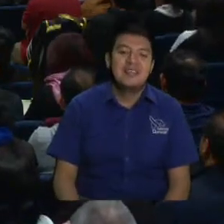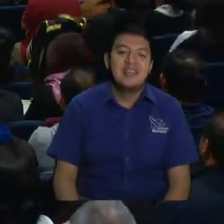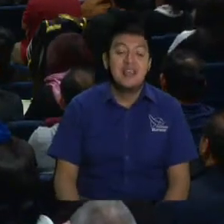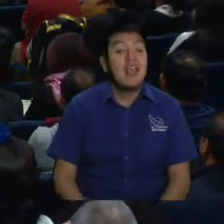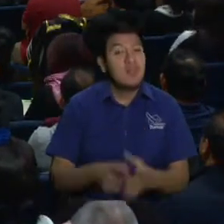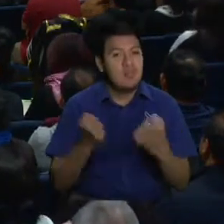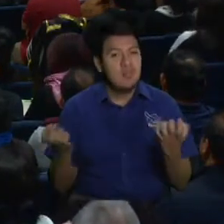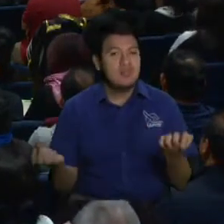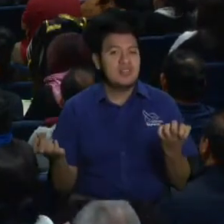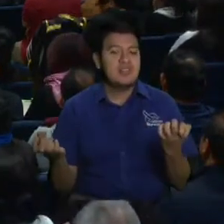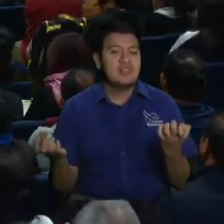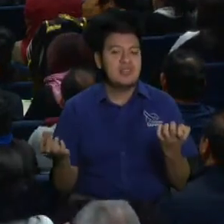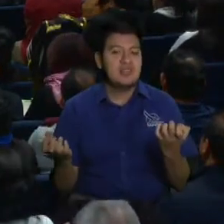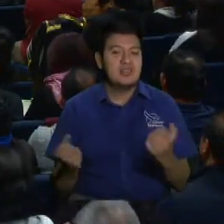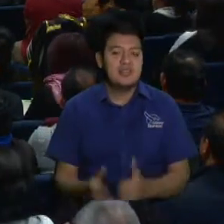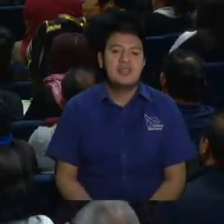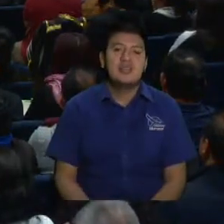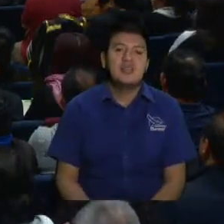Entonces,